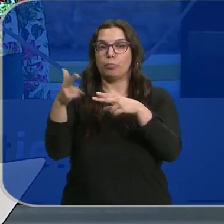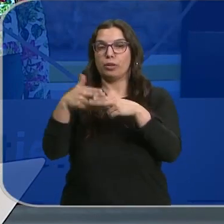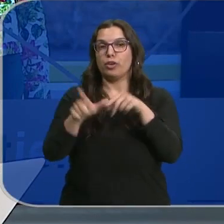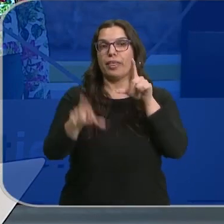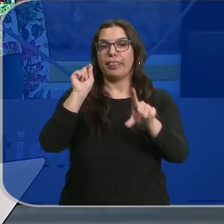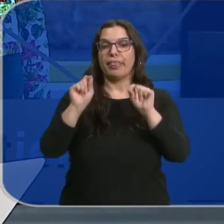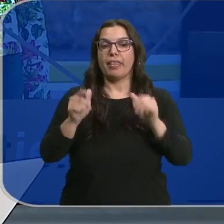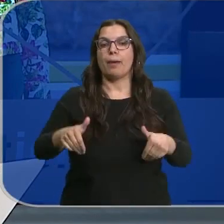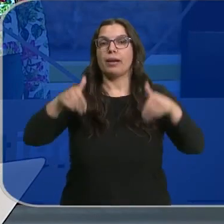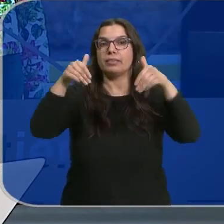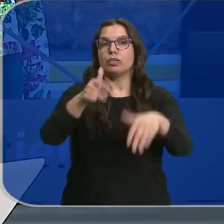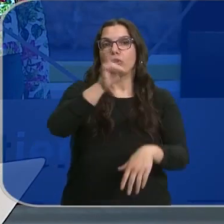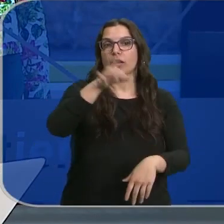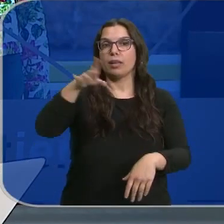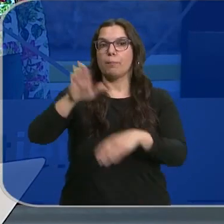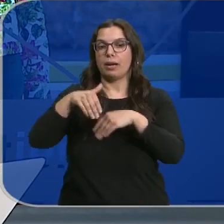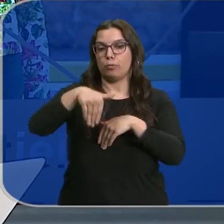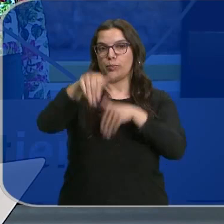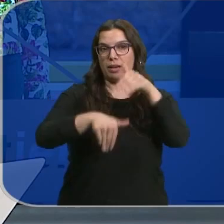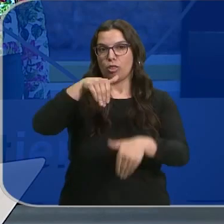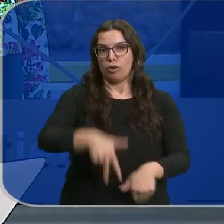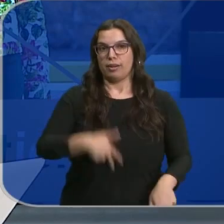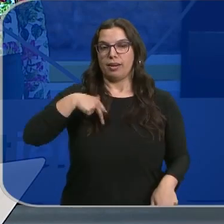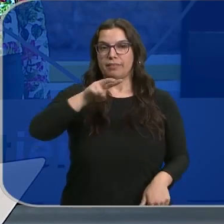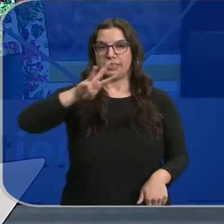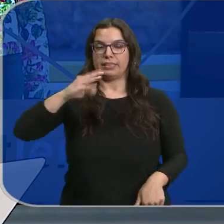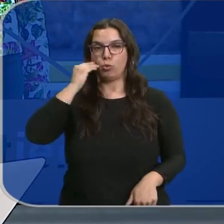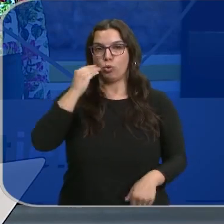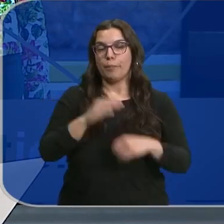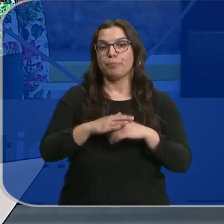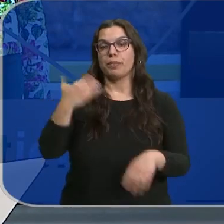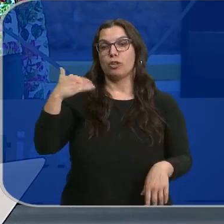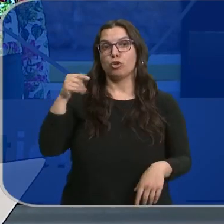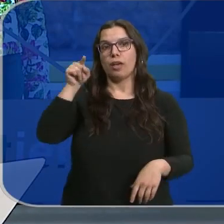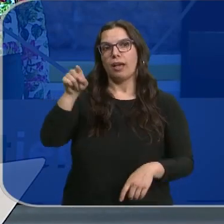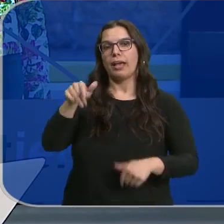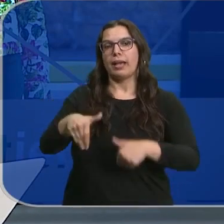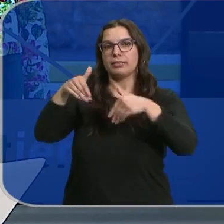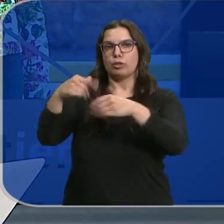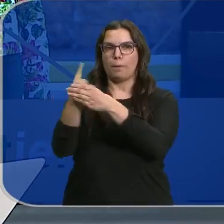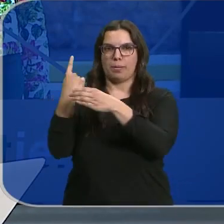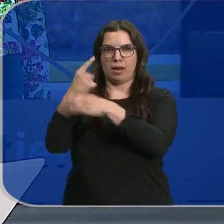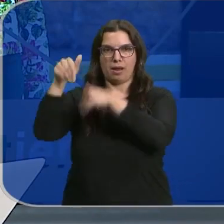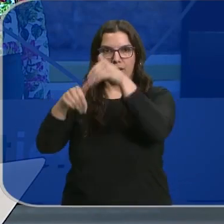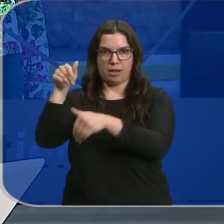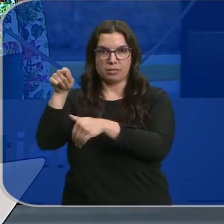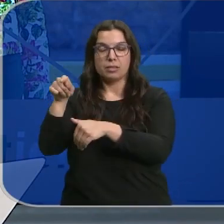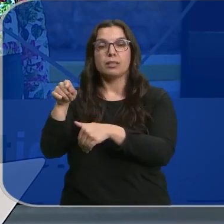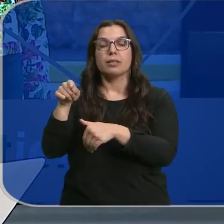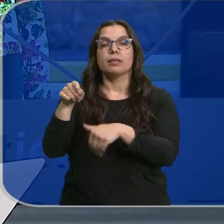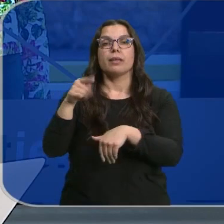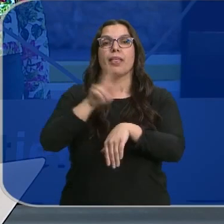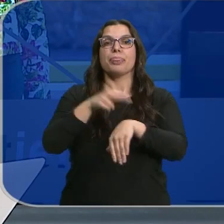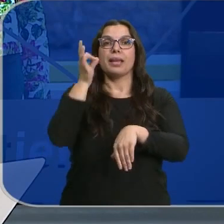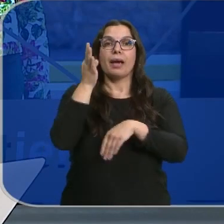sus candidaturas para las elecciones generales del 23 de julio. El PSOE en Soria va a designar a sus candidatos mediante primarias. Y esto es lo que ha dicho